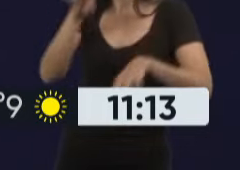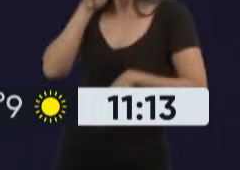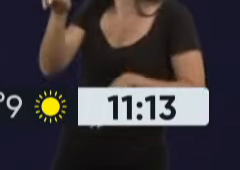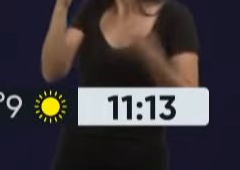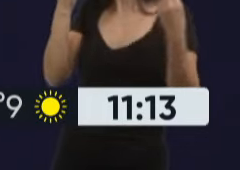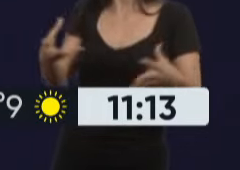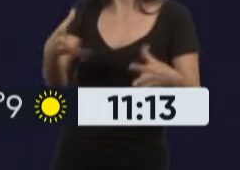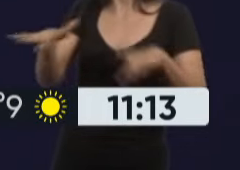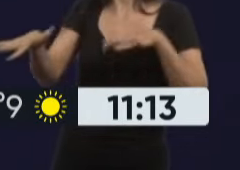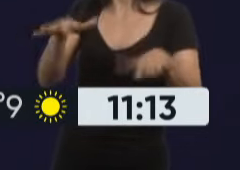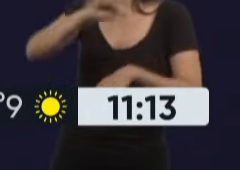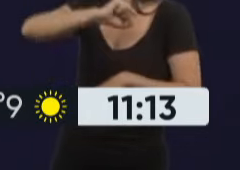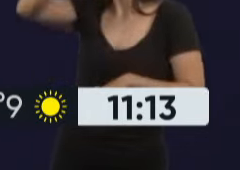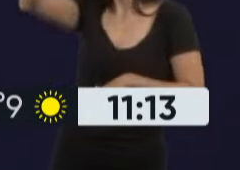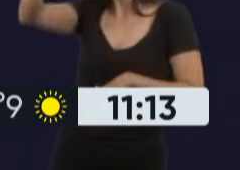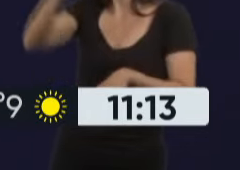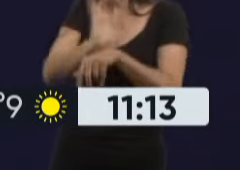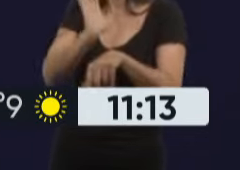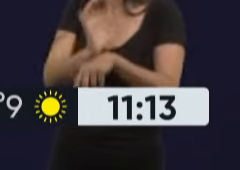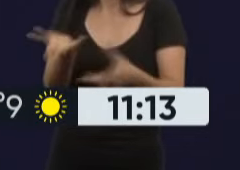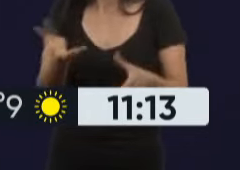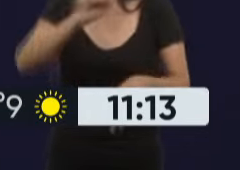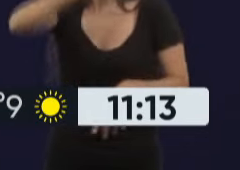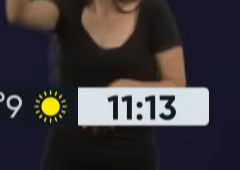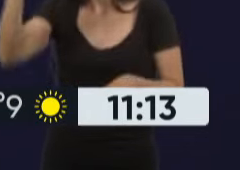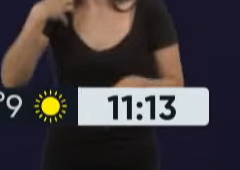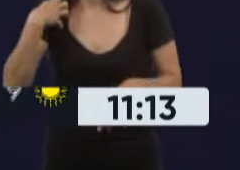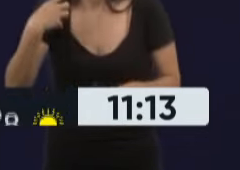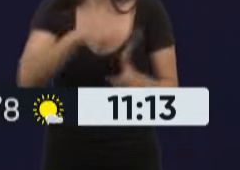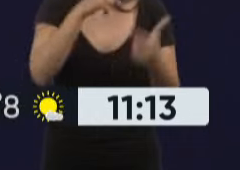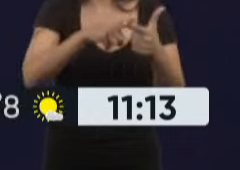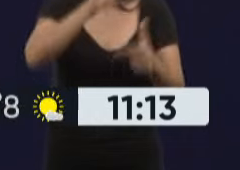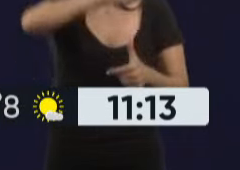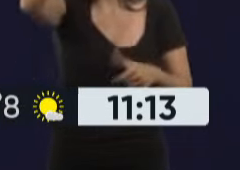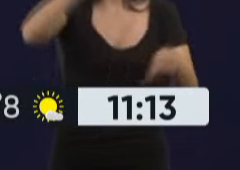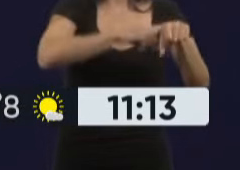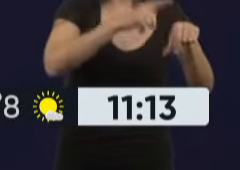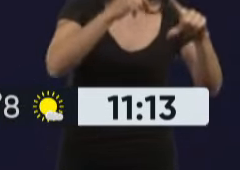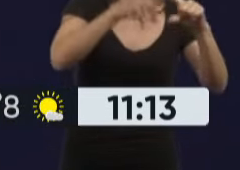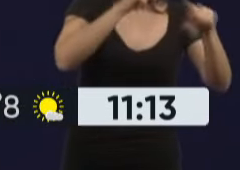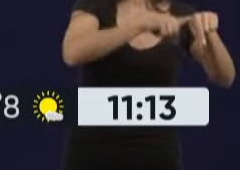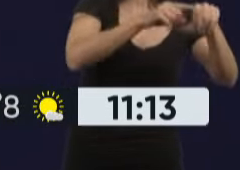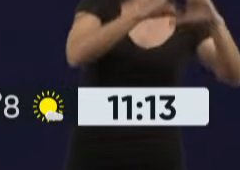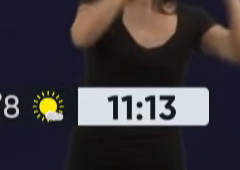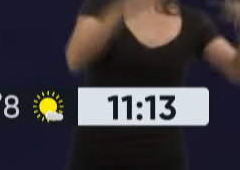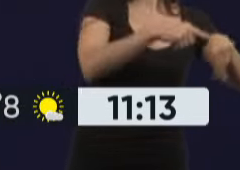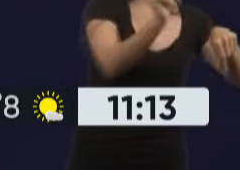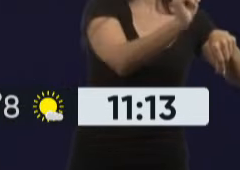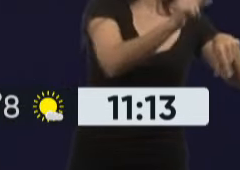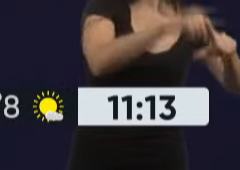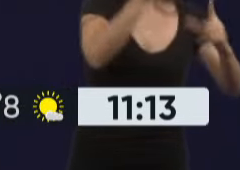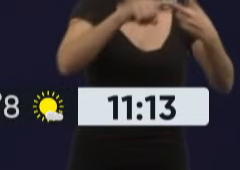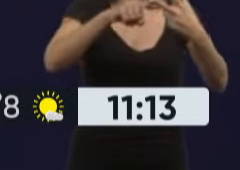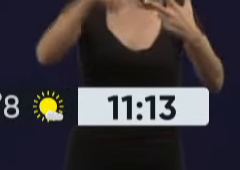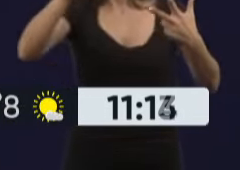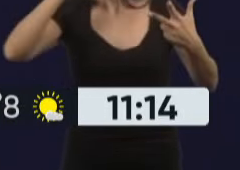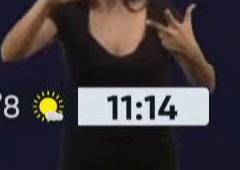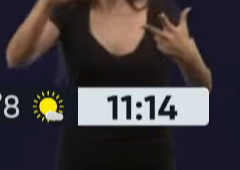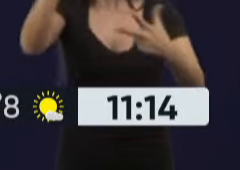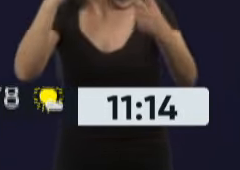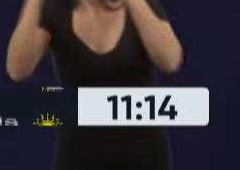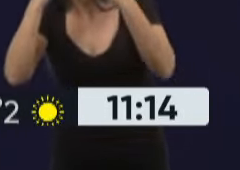del del desprendimiento de la inflación general de la inflación estacional la núcleo y la la